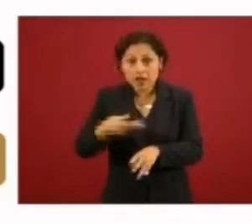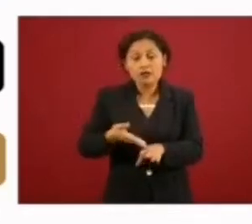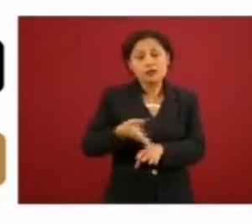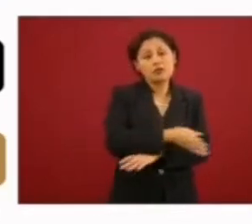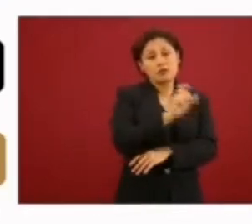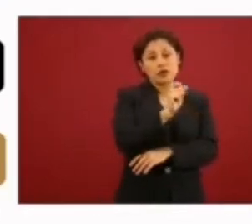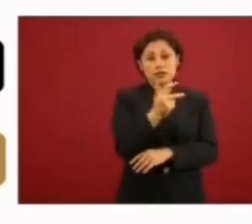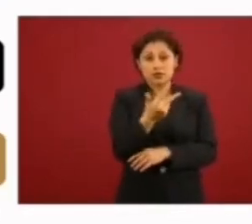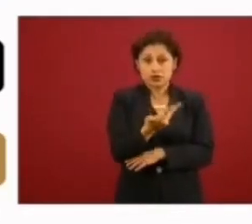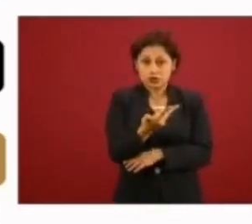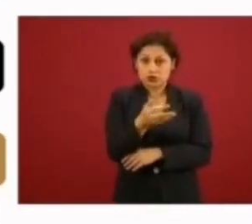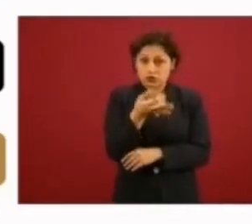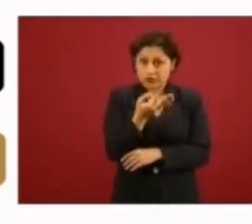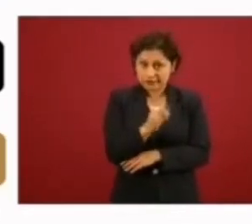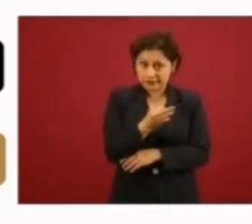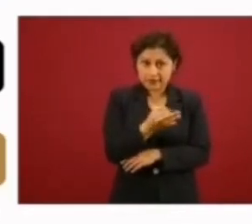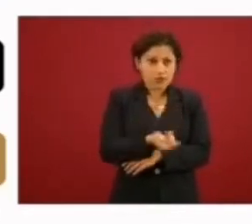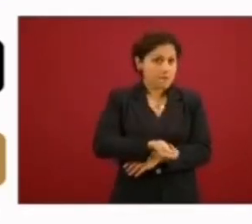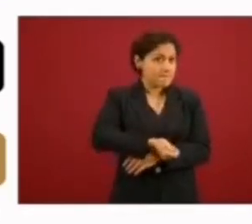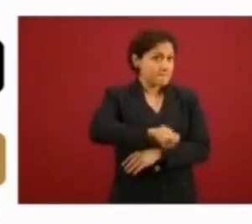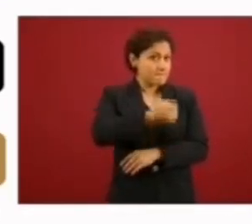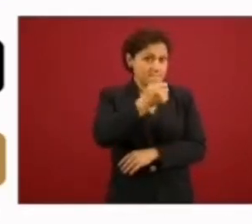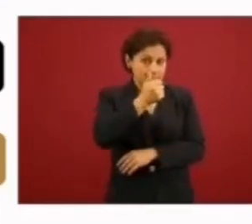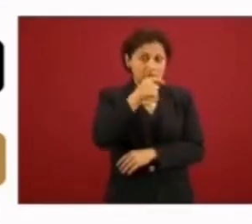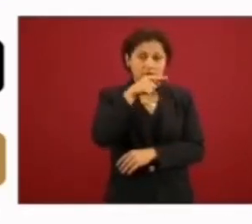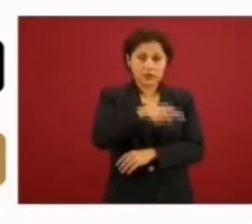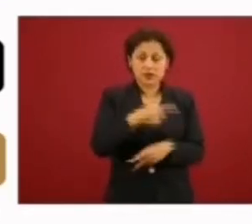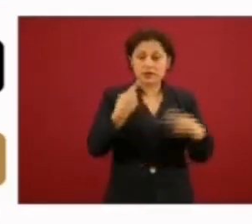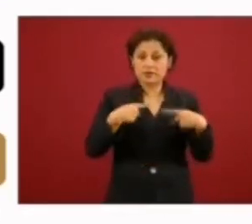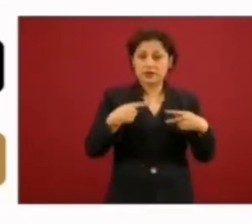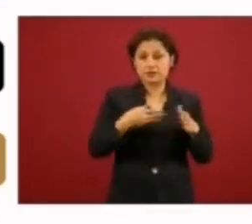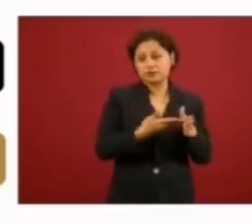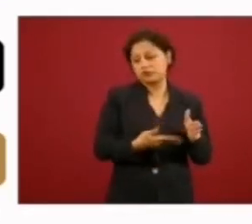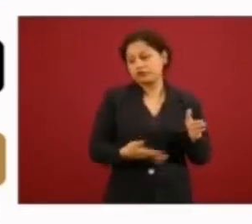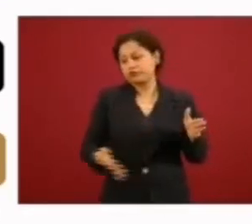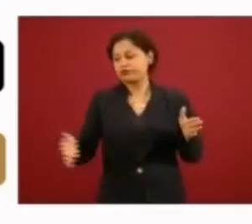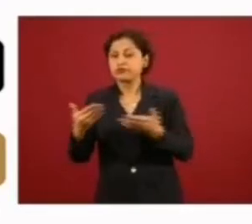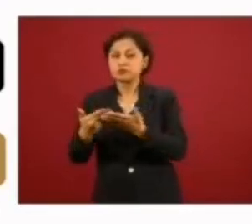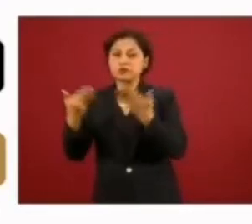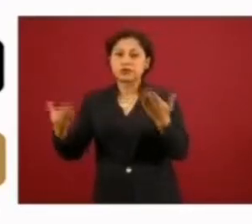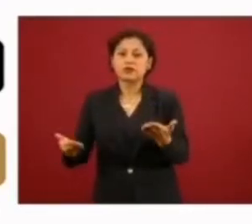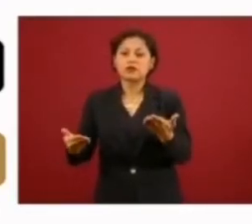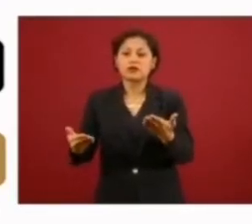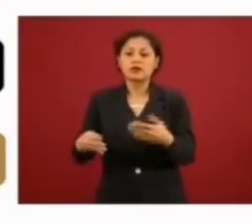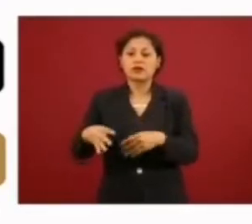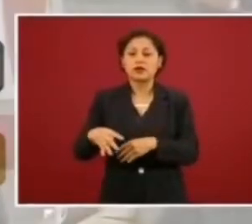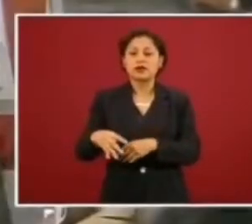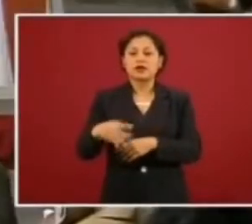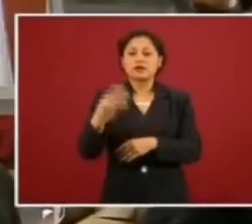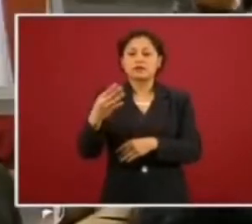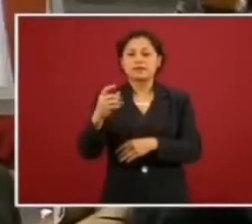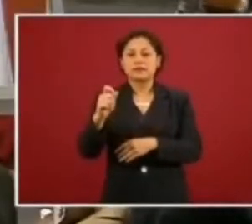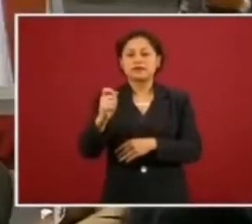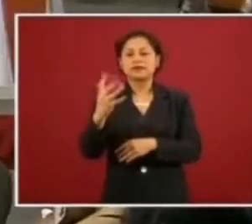tuvimos el primer caso, se han detectado 5.014 personas que han tenido COVID.